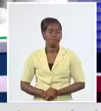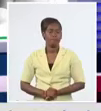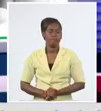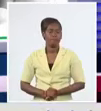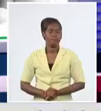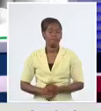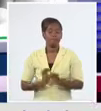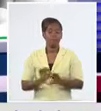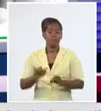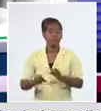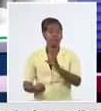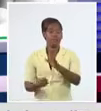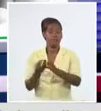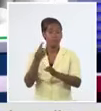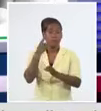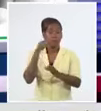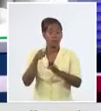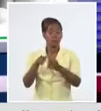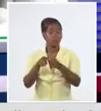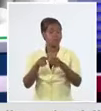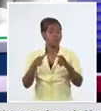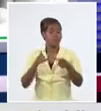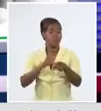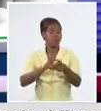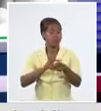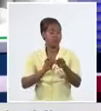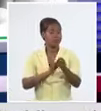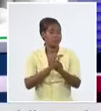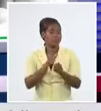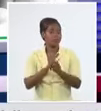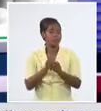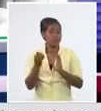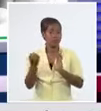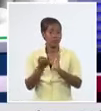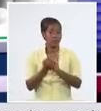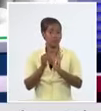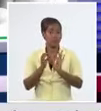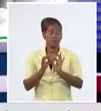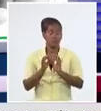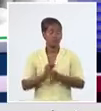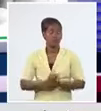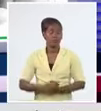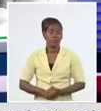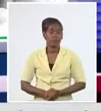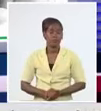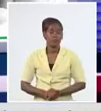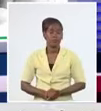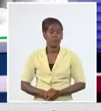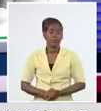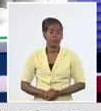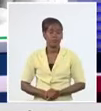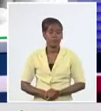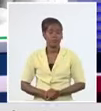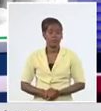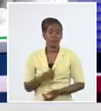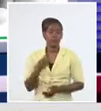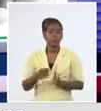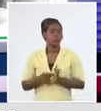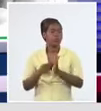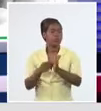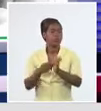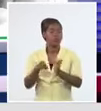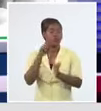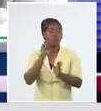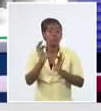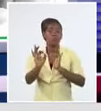nación reporta la cifra más elevada de casos confirmados en población pediátrica. Nuestro mensaje de prevención, siempre